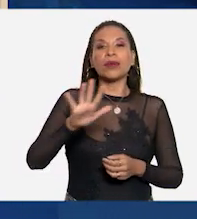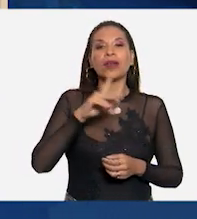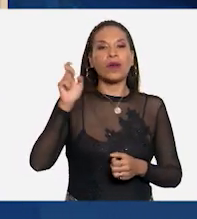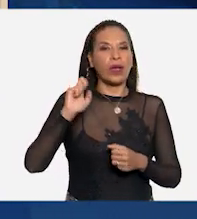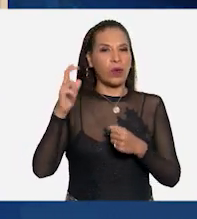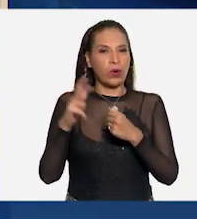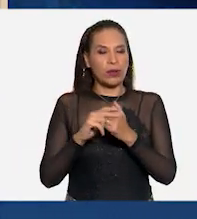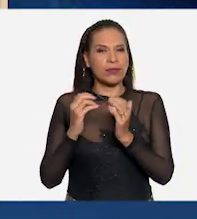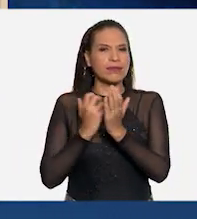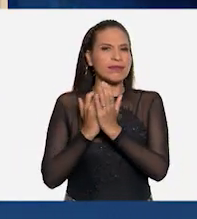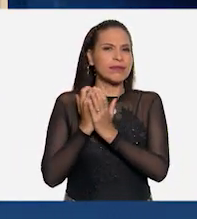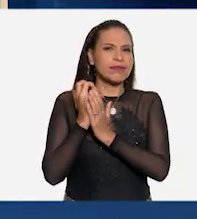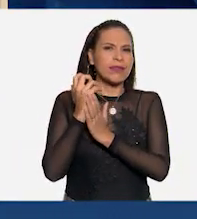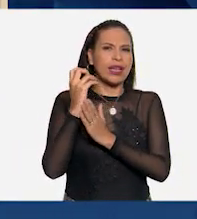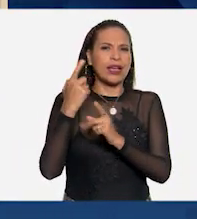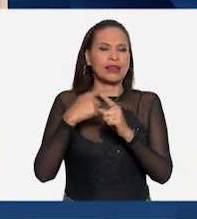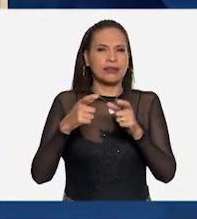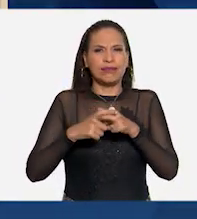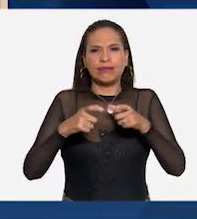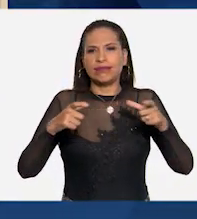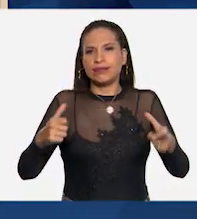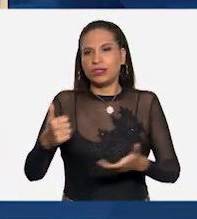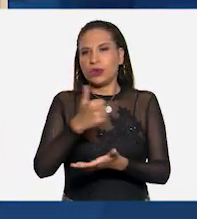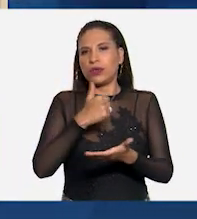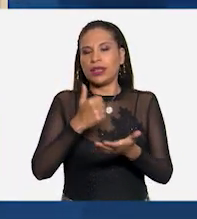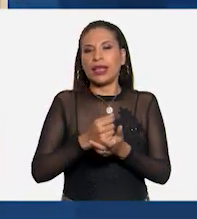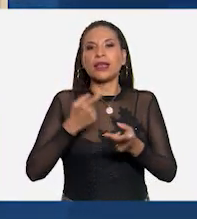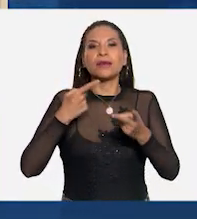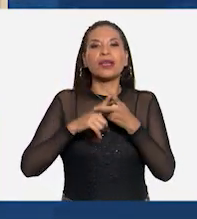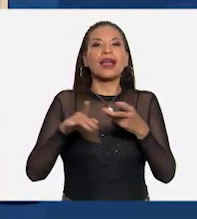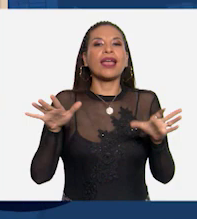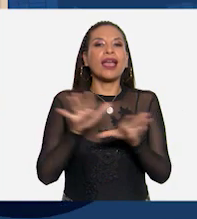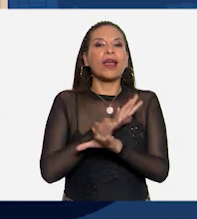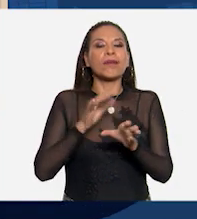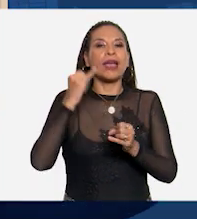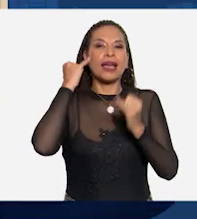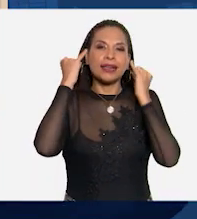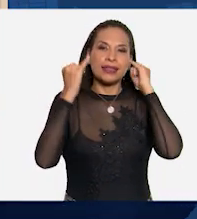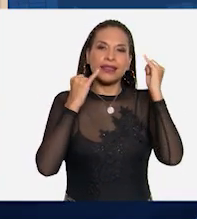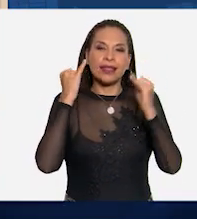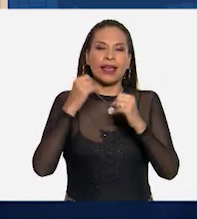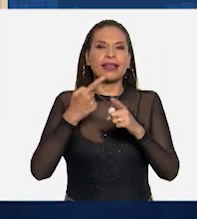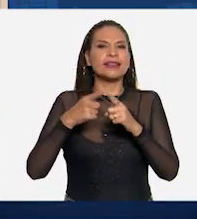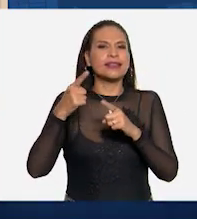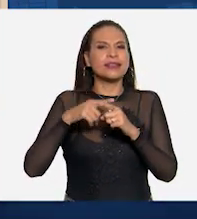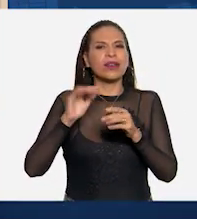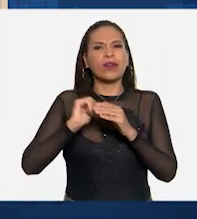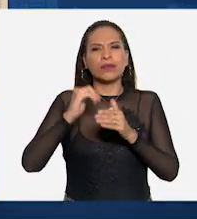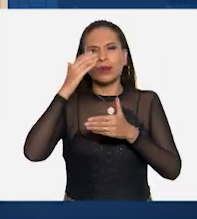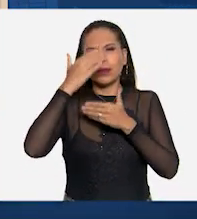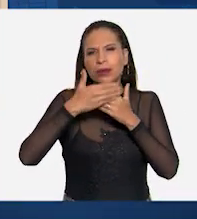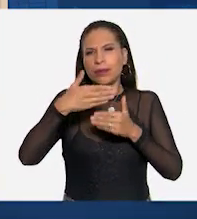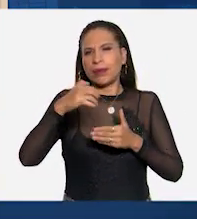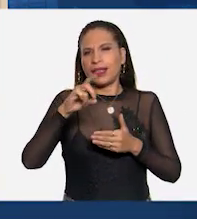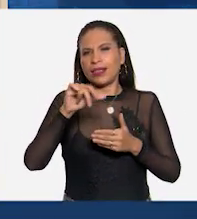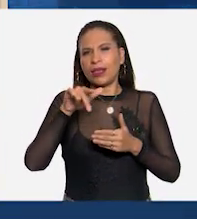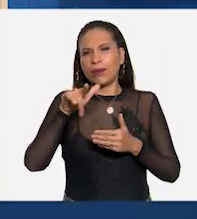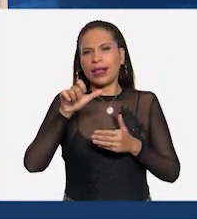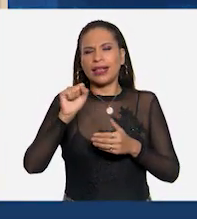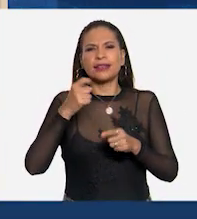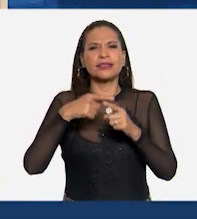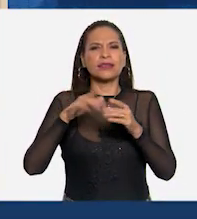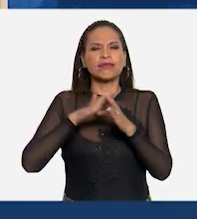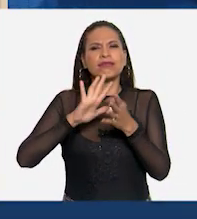Europa aumentó y crecieron las ciudades. Comenzaron a cambiar las ideas medievales acerca del mundo y ocurrieron